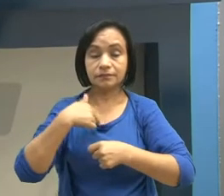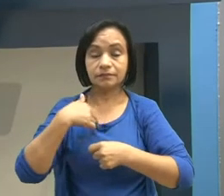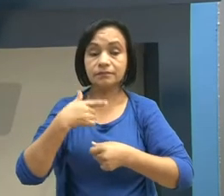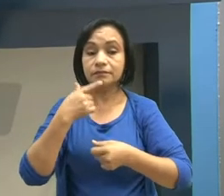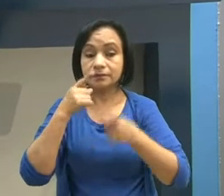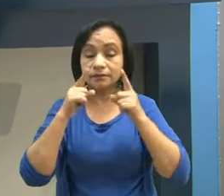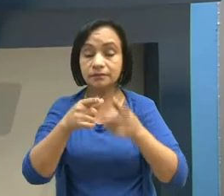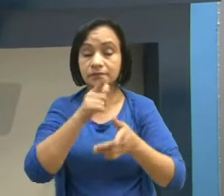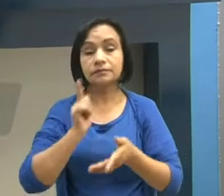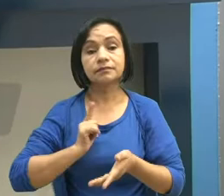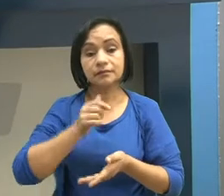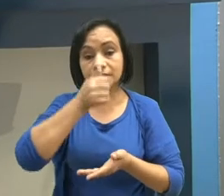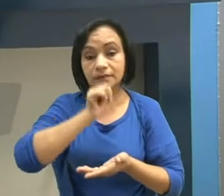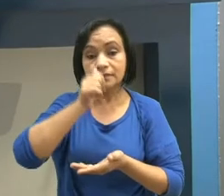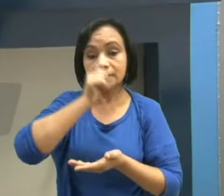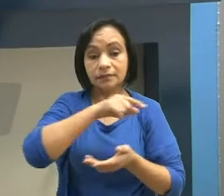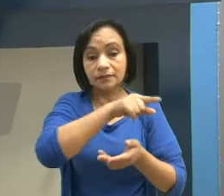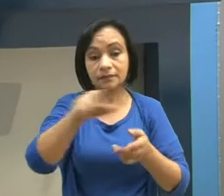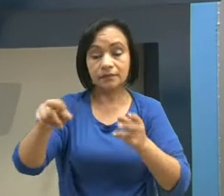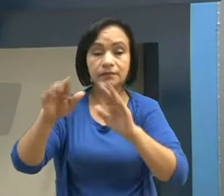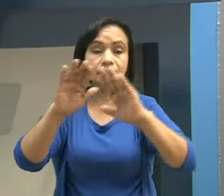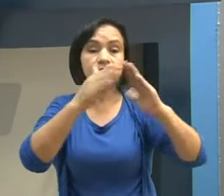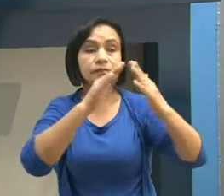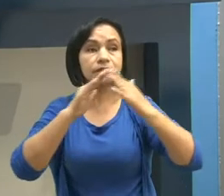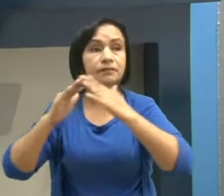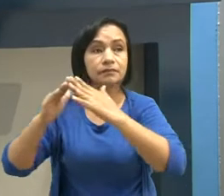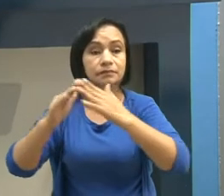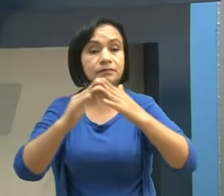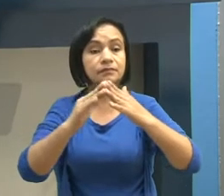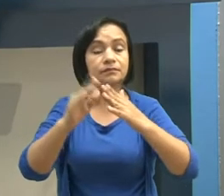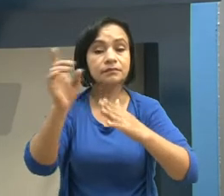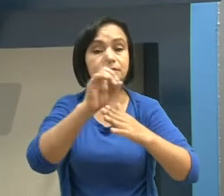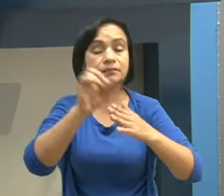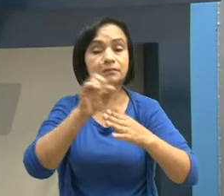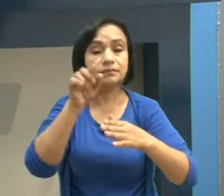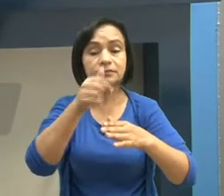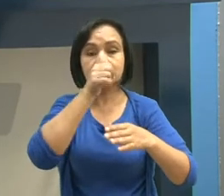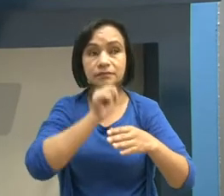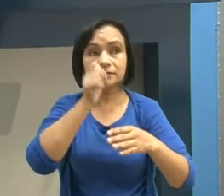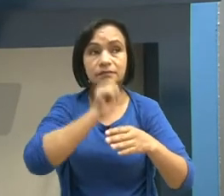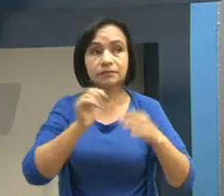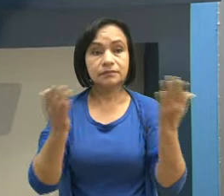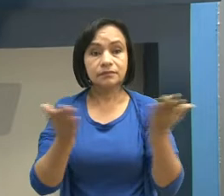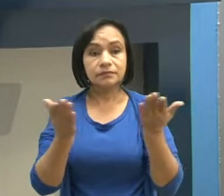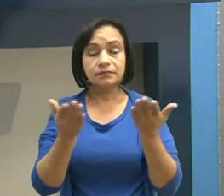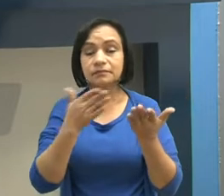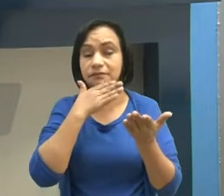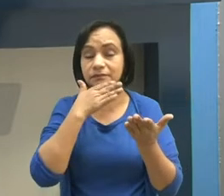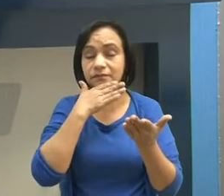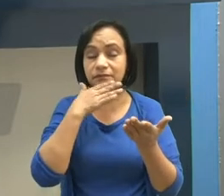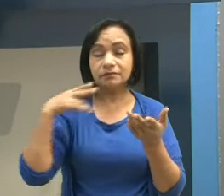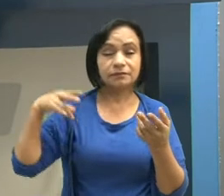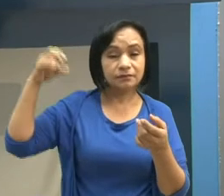asegurar el agua en aquellos barrios o comunidades donde por la parte ya más dura del verano